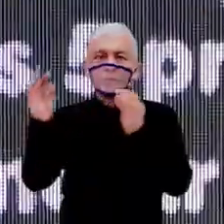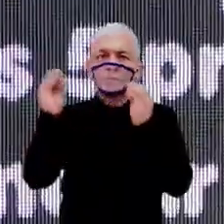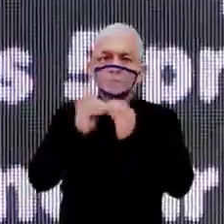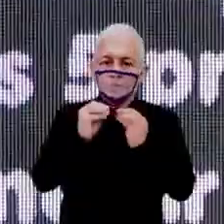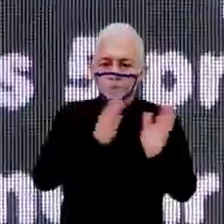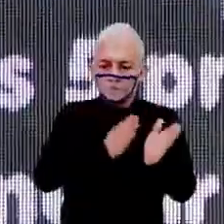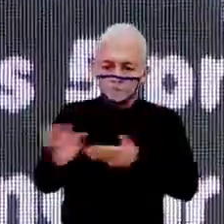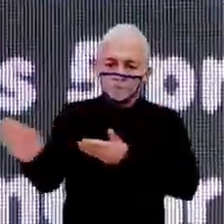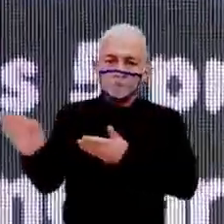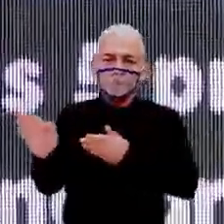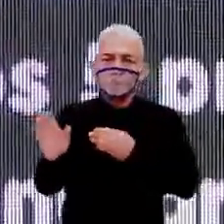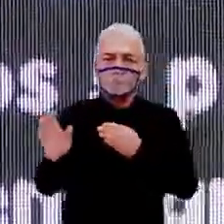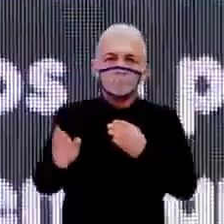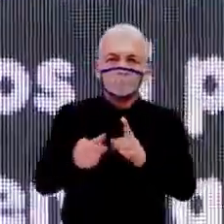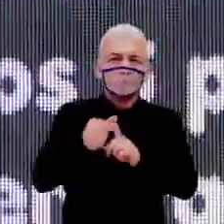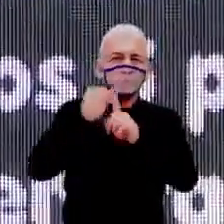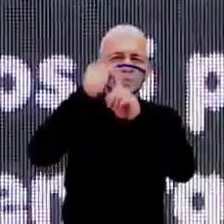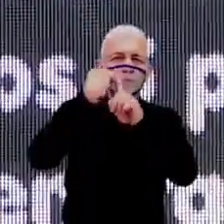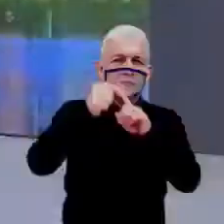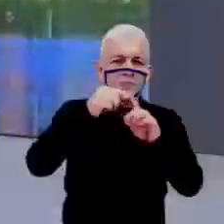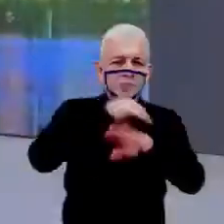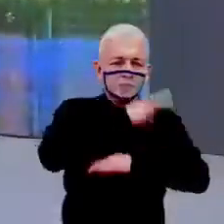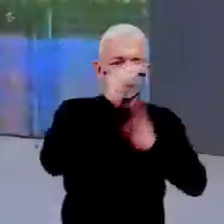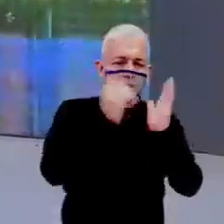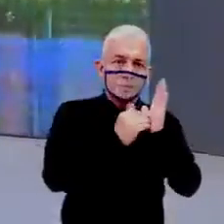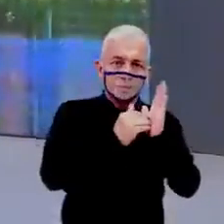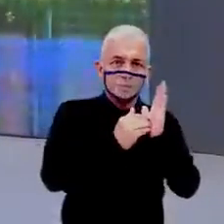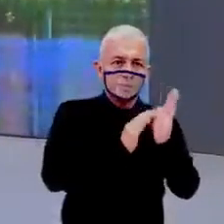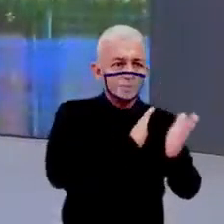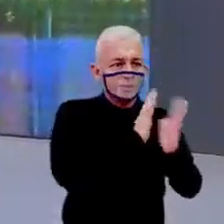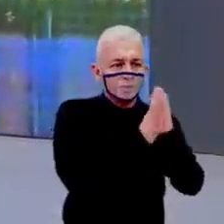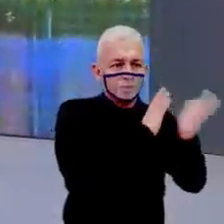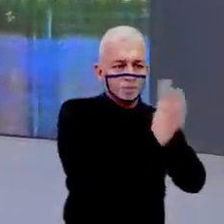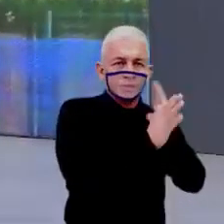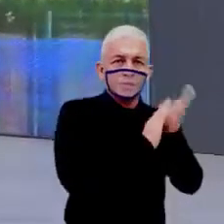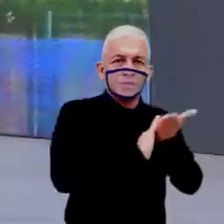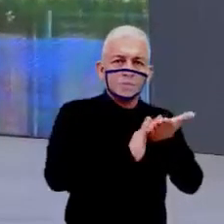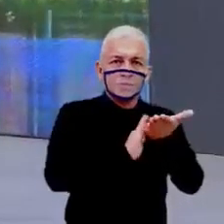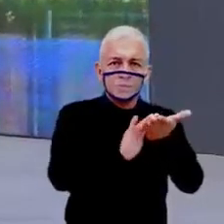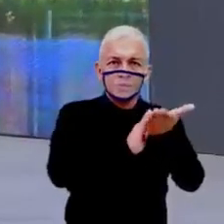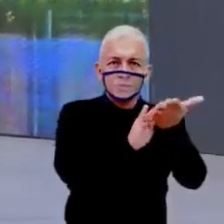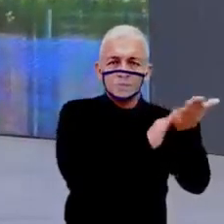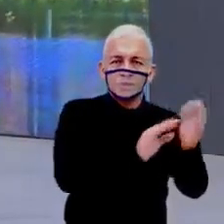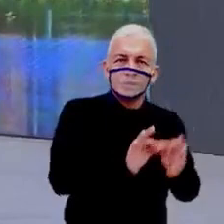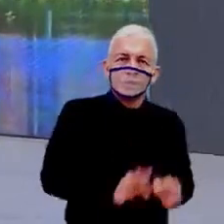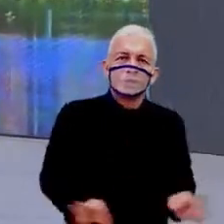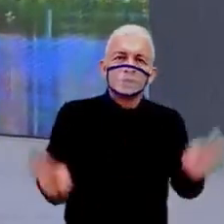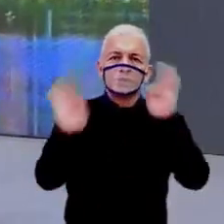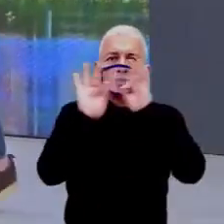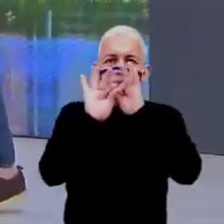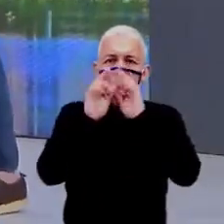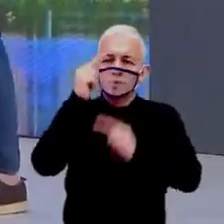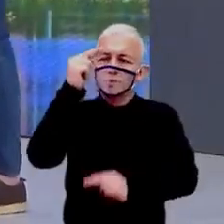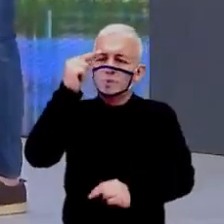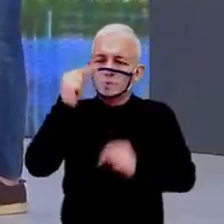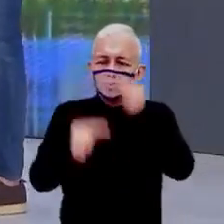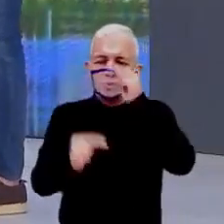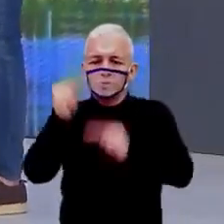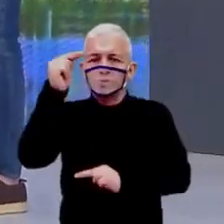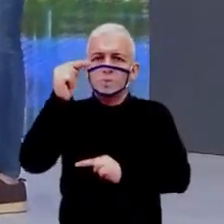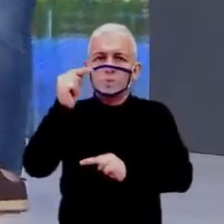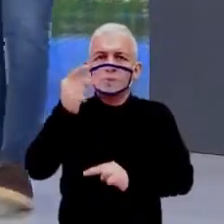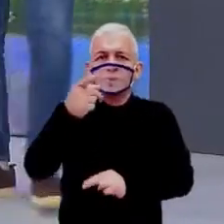plan maestro de mercados. Y dentro de ese gran plan maestro de mercados, la piedra angular es la construcción del mercado Gran